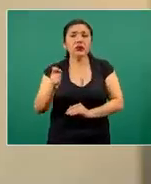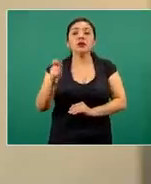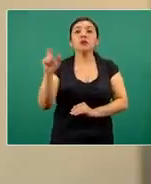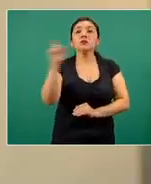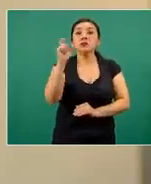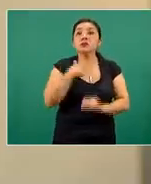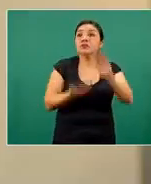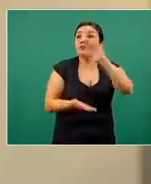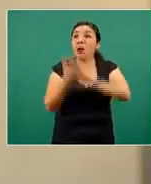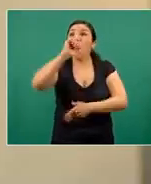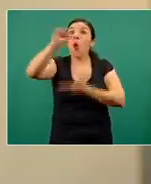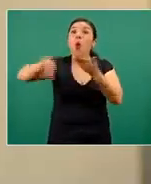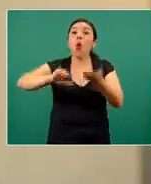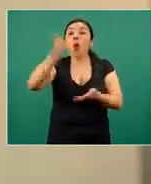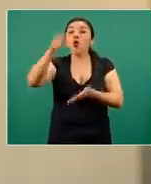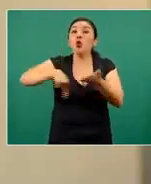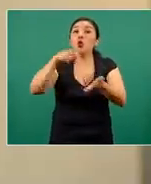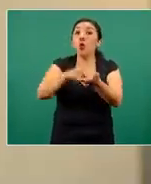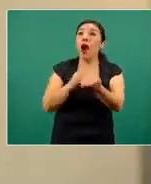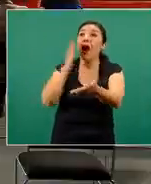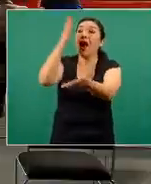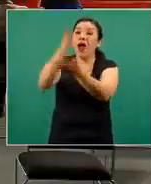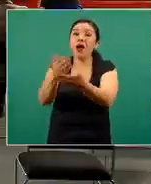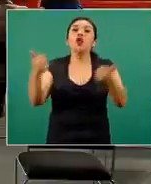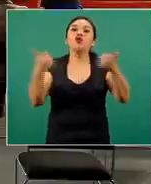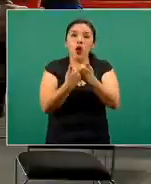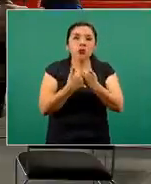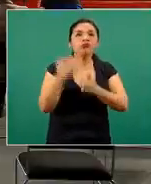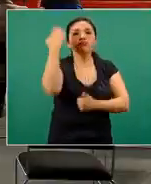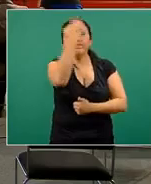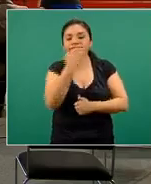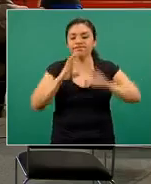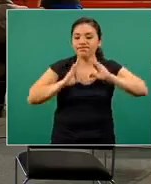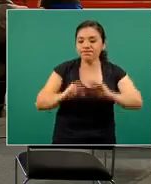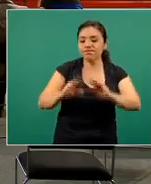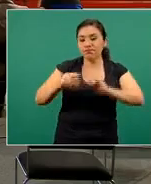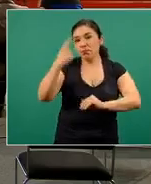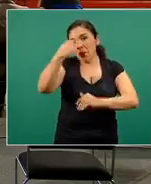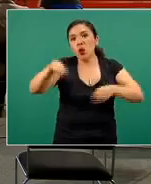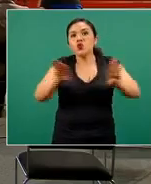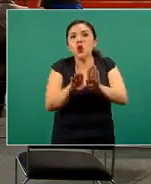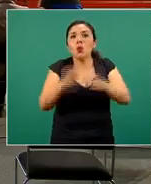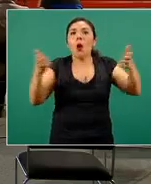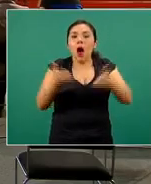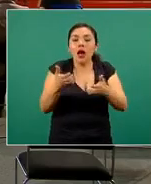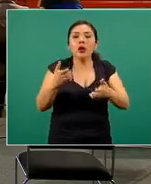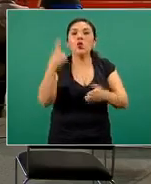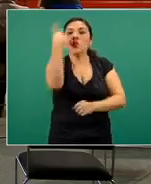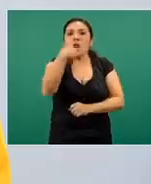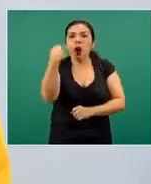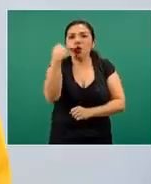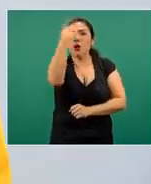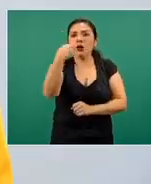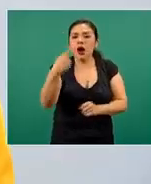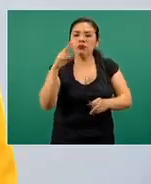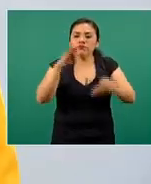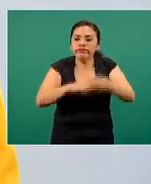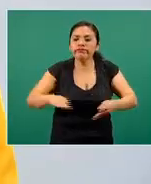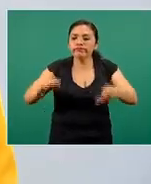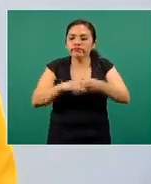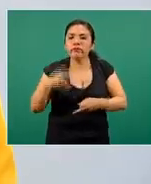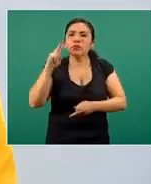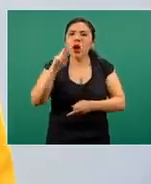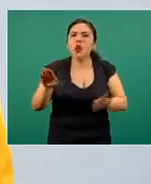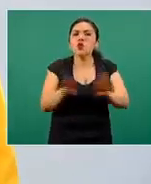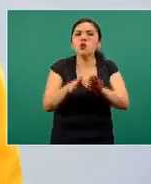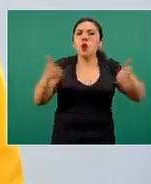a salir a una nueva alcaldía se hace capacitación, se hace un simulacro, se monitorean los avances cada hora y hay un balance diario, y